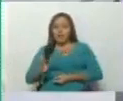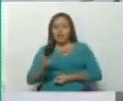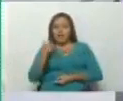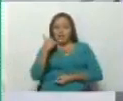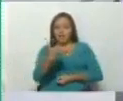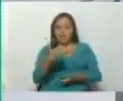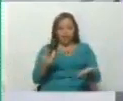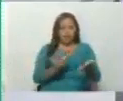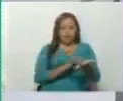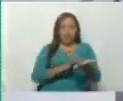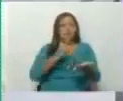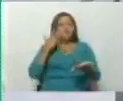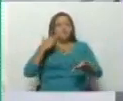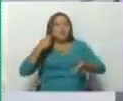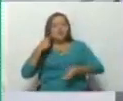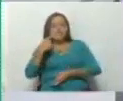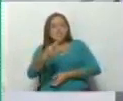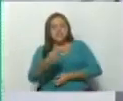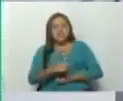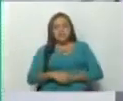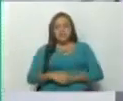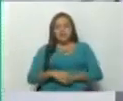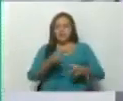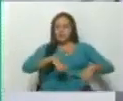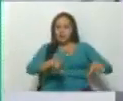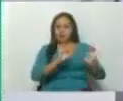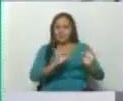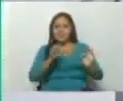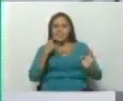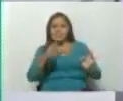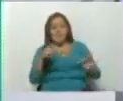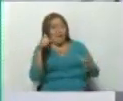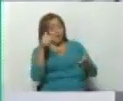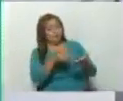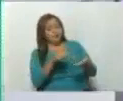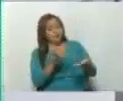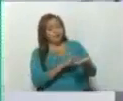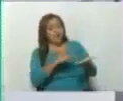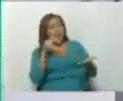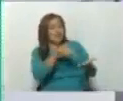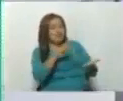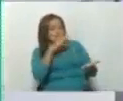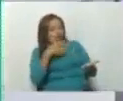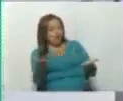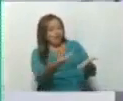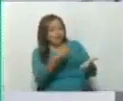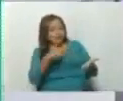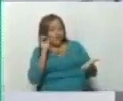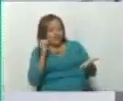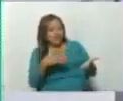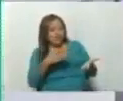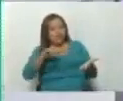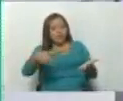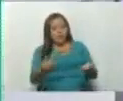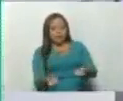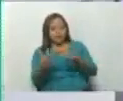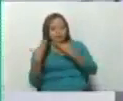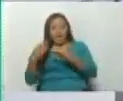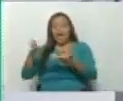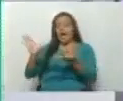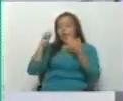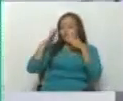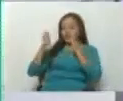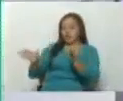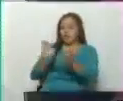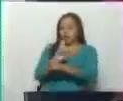aquí en una aplicación de una zona. De una zona específica. Y solucionaban o le atendían la solicitud que hacían. Sí,